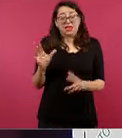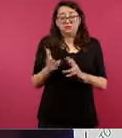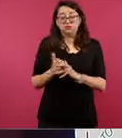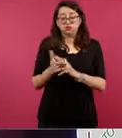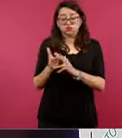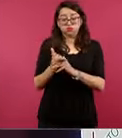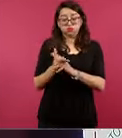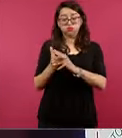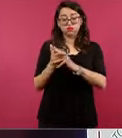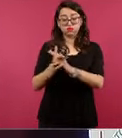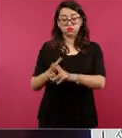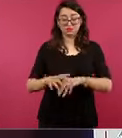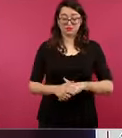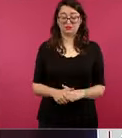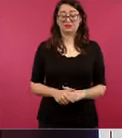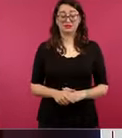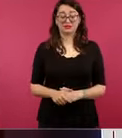12%